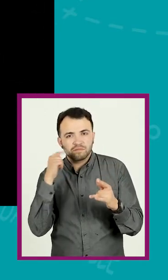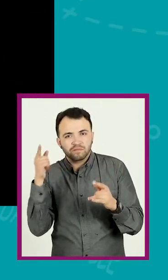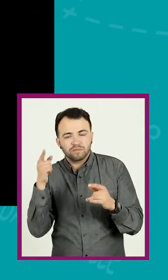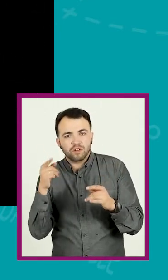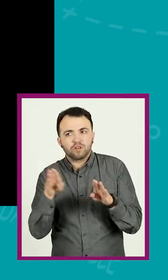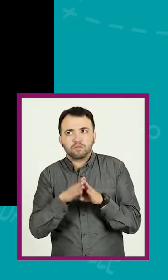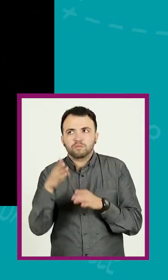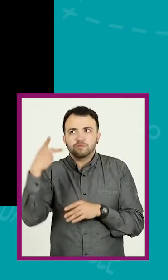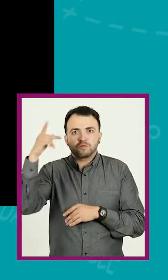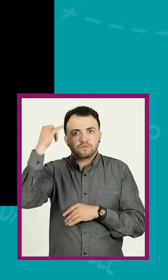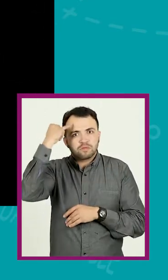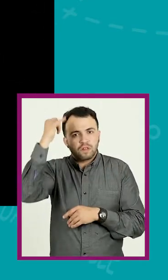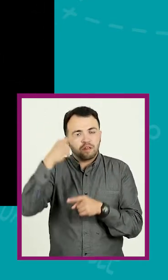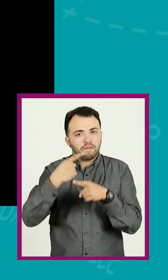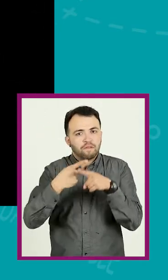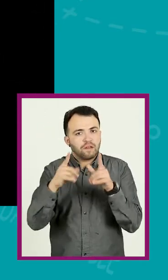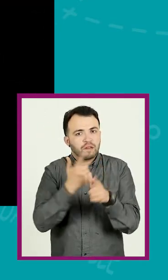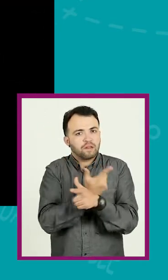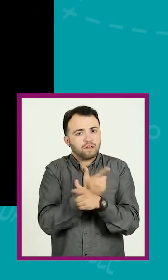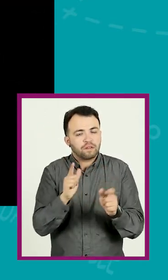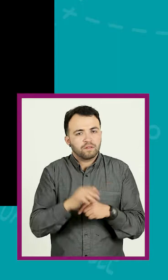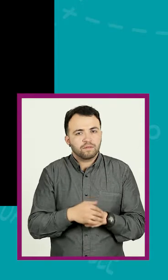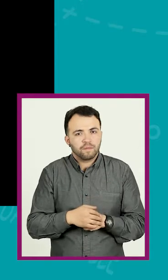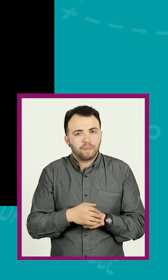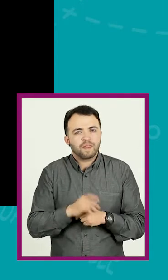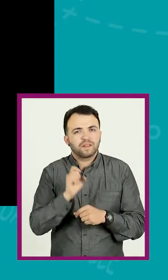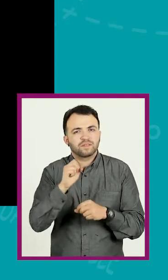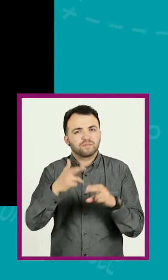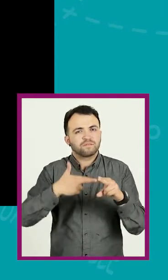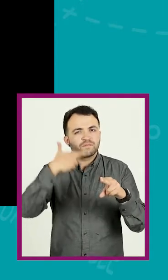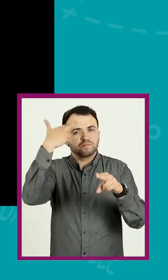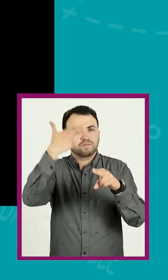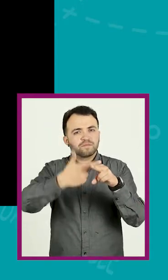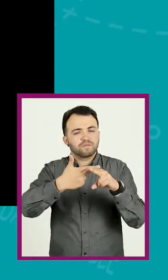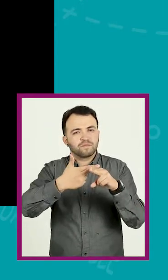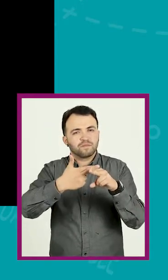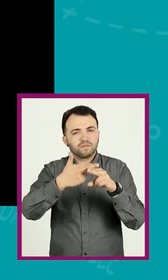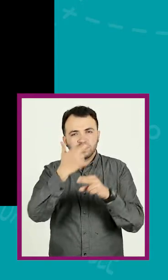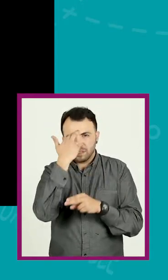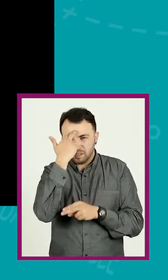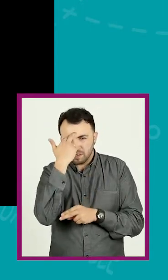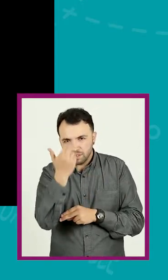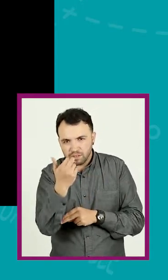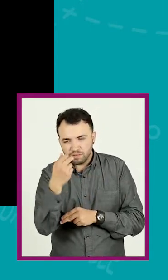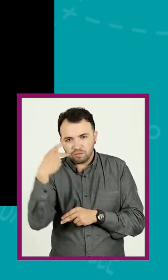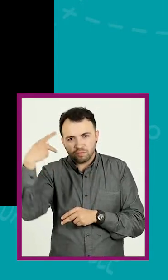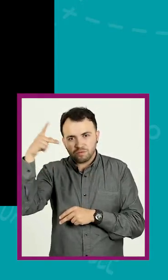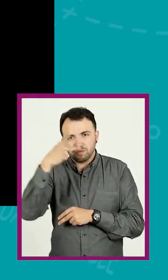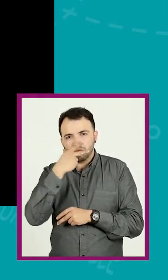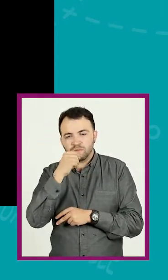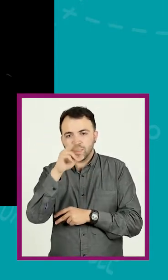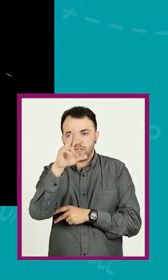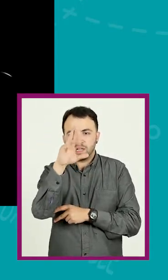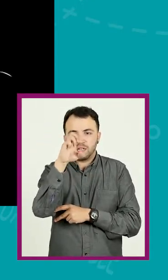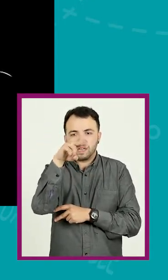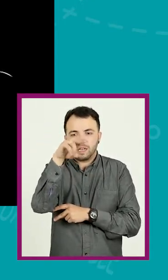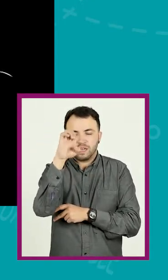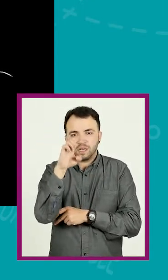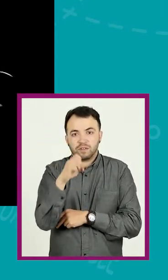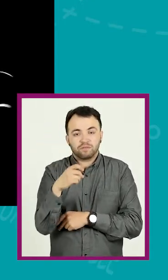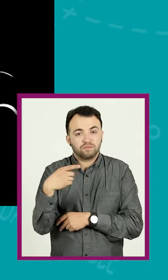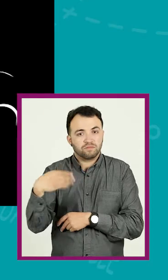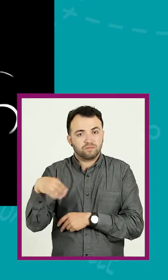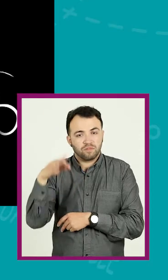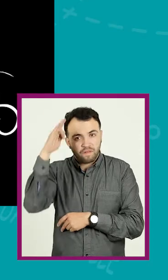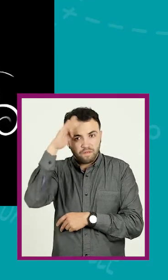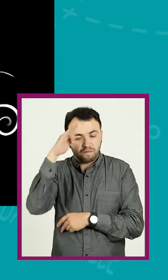francés y el empirismo inglés, elaboró su propia idea de libertad. Uno de los mayores representantes